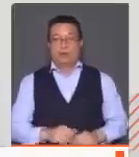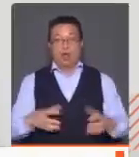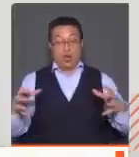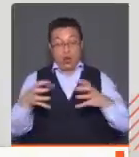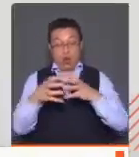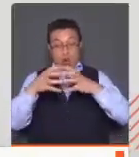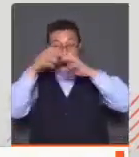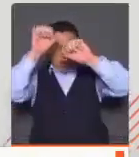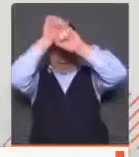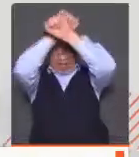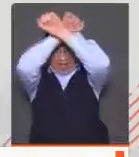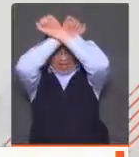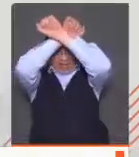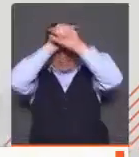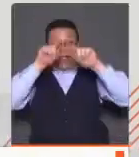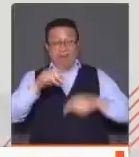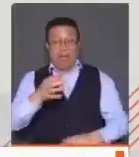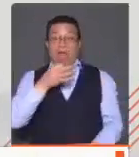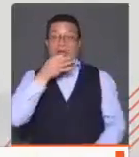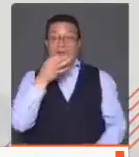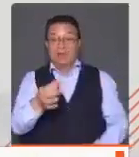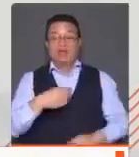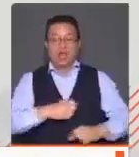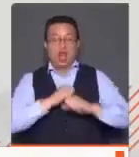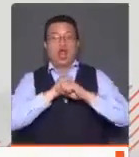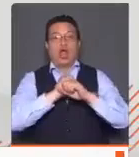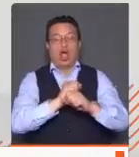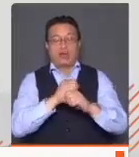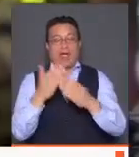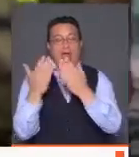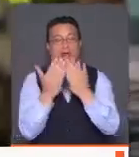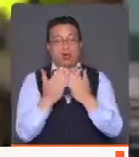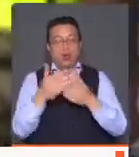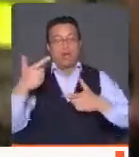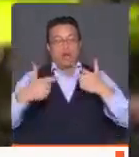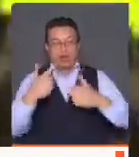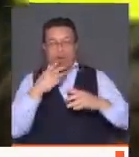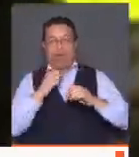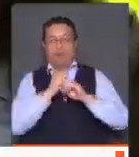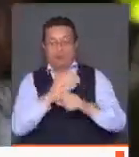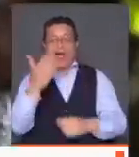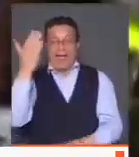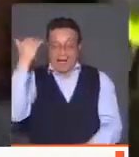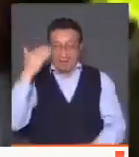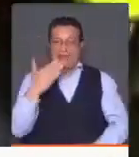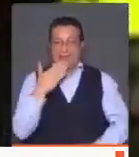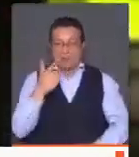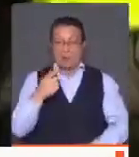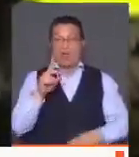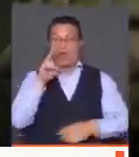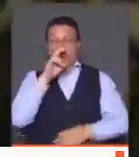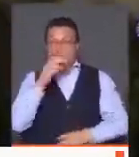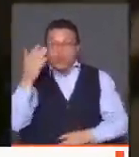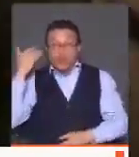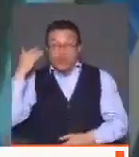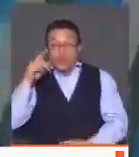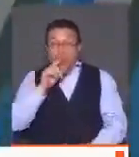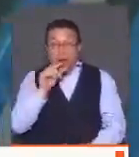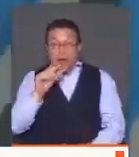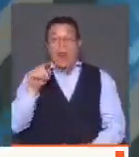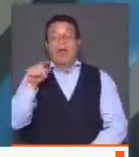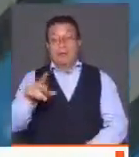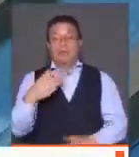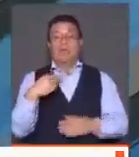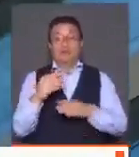había adjudicado anteriormente un atentado contra La Academia Nacional de estudios políticos y estratégicos lo que al igual que el reciente hecho fue realizado